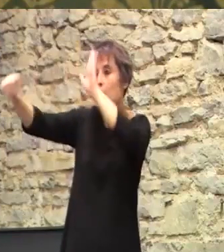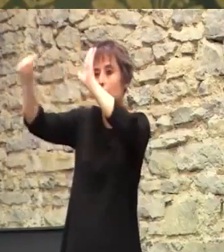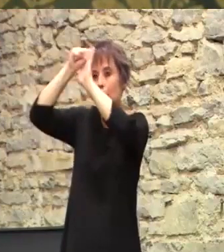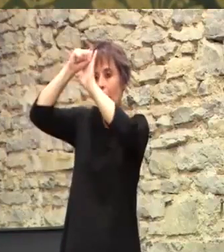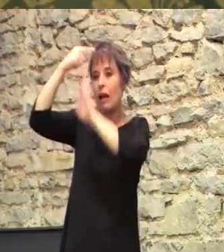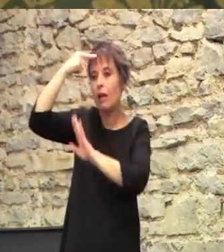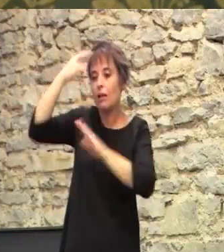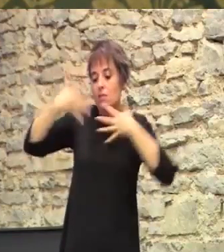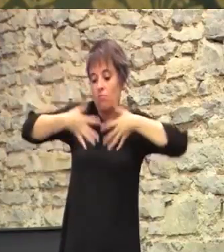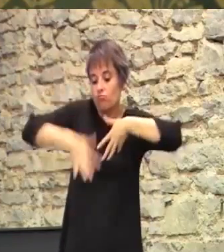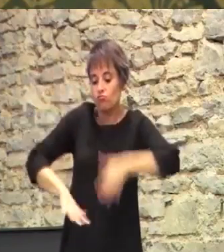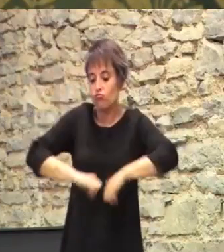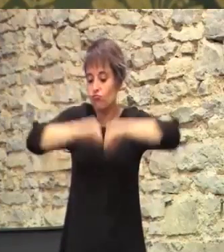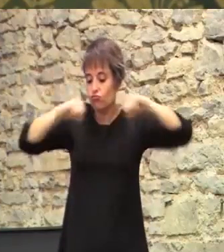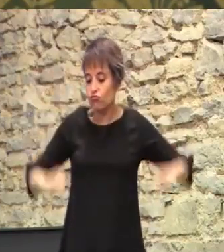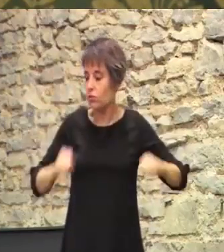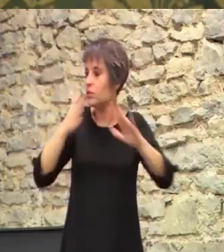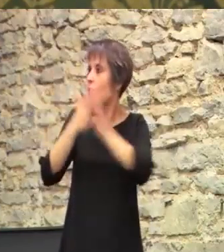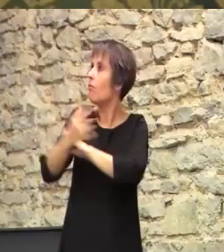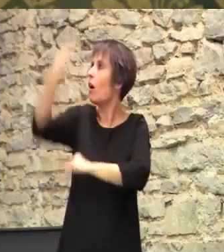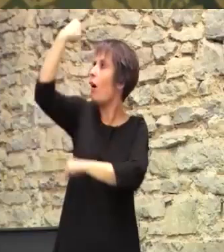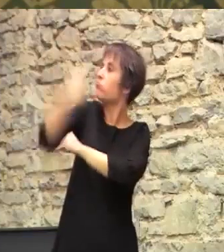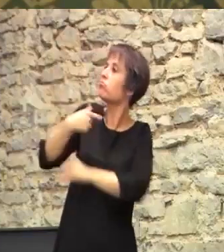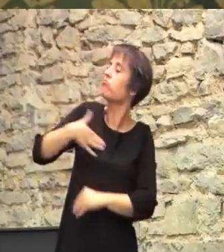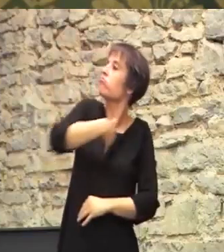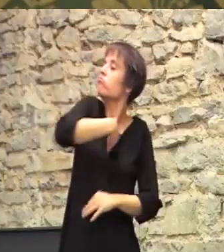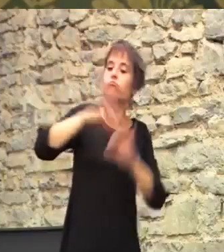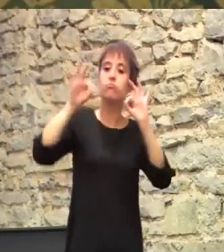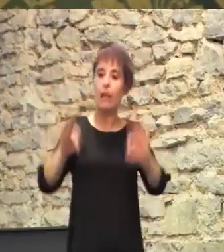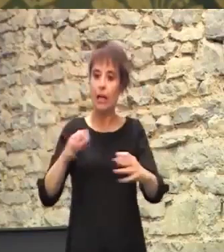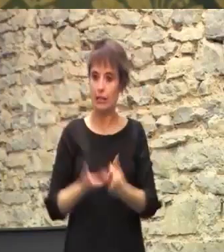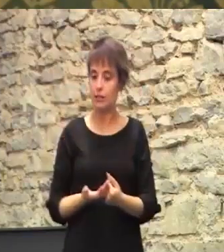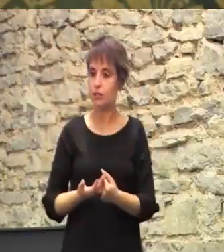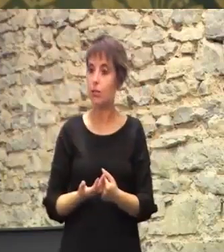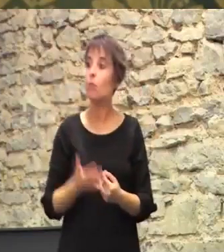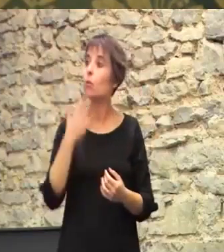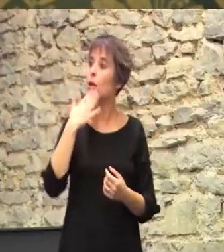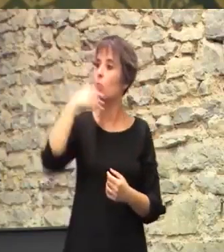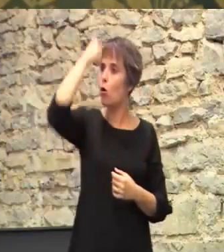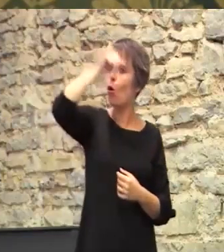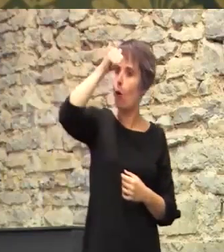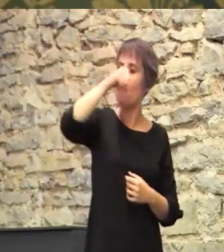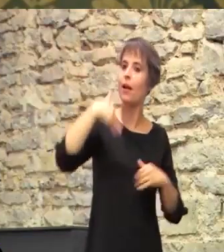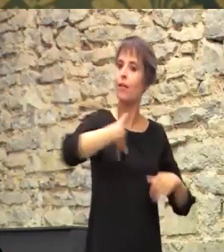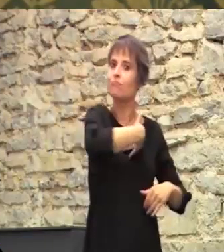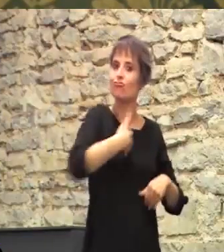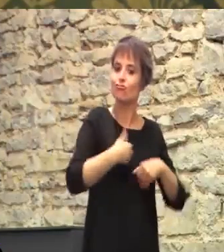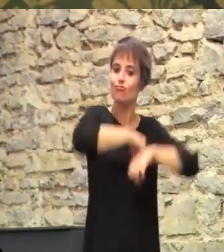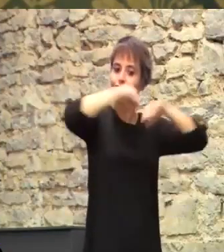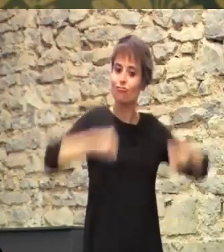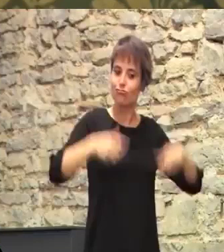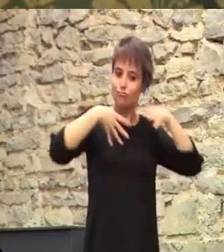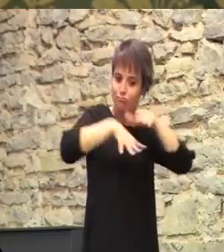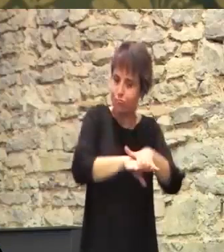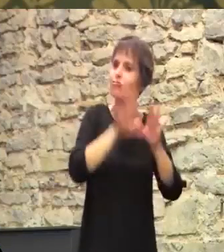incorporada como uno de los mandatos de género así como está legitimada para el varón generalmente los